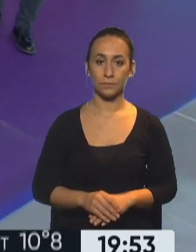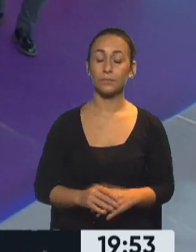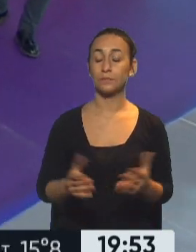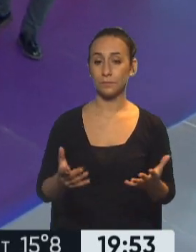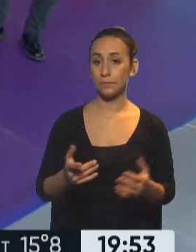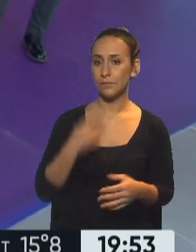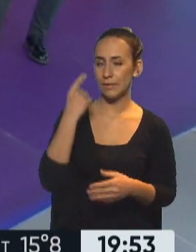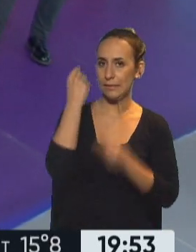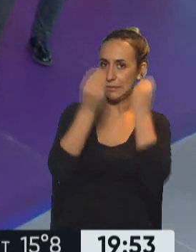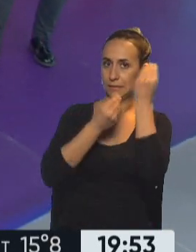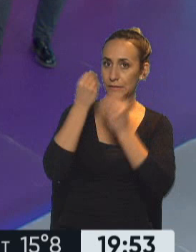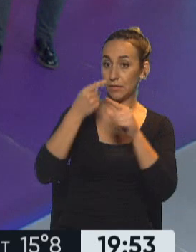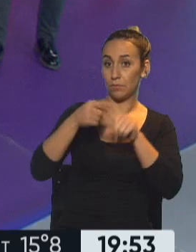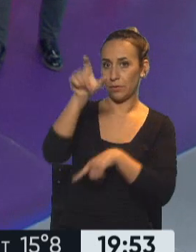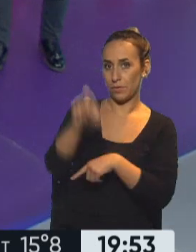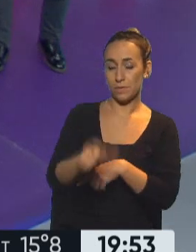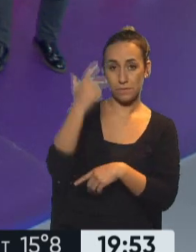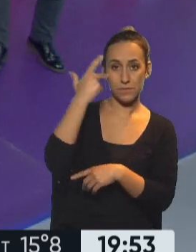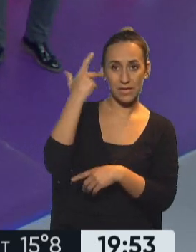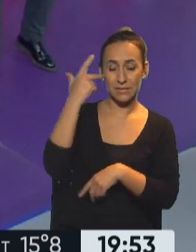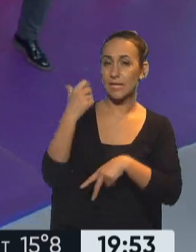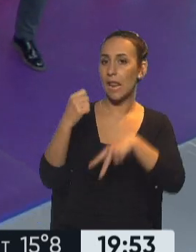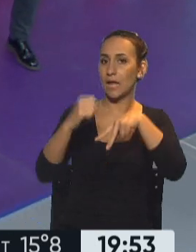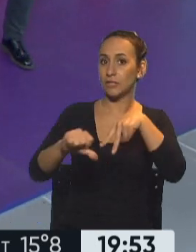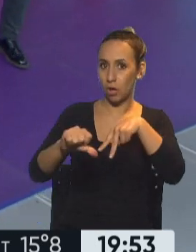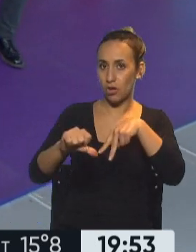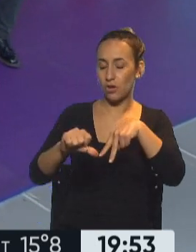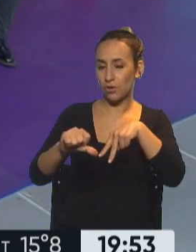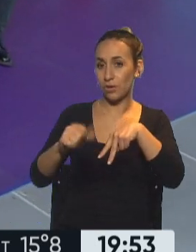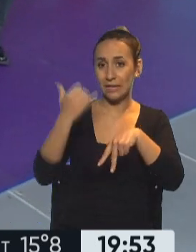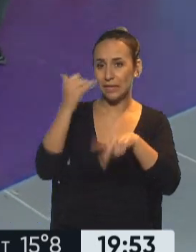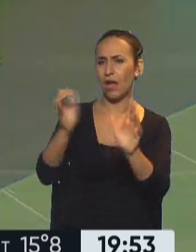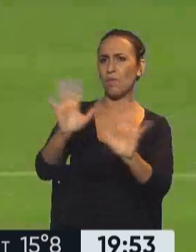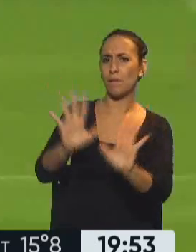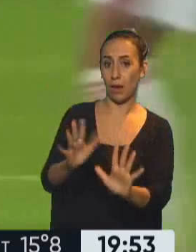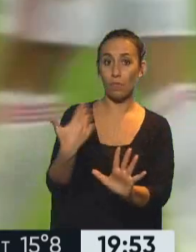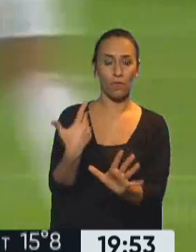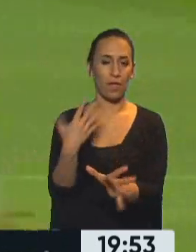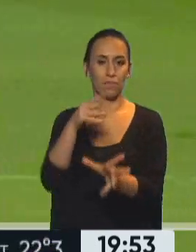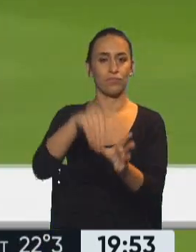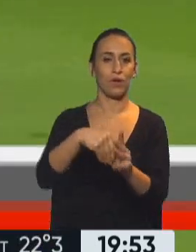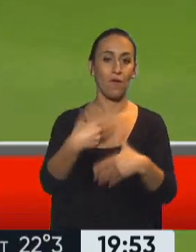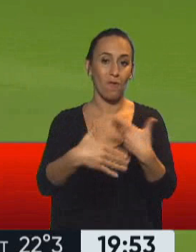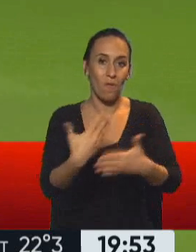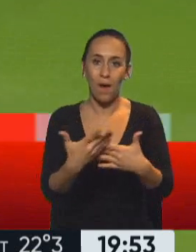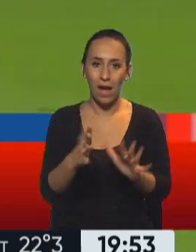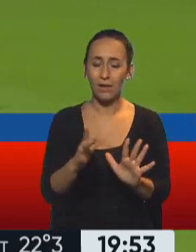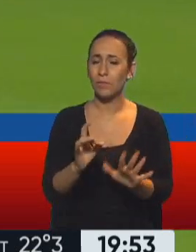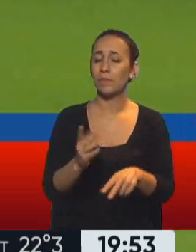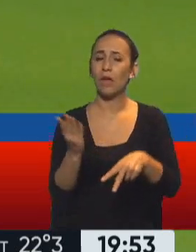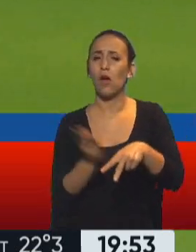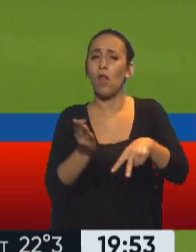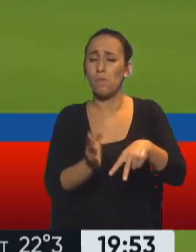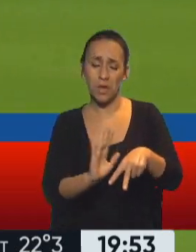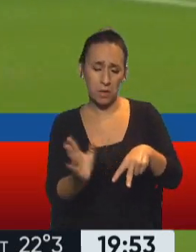la lesión preocupa, lógicamente, porque Messi estaba en condiciones de jugar. En teoría era nada más que un golpe.